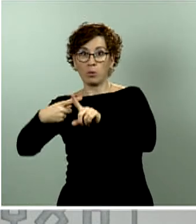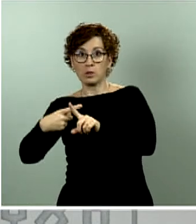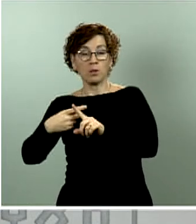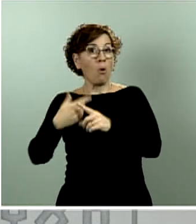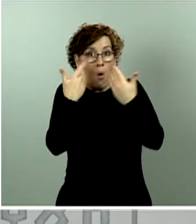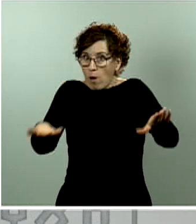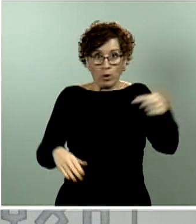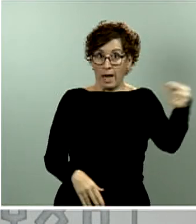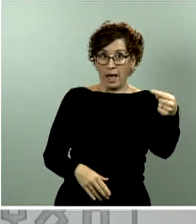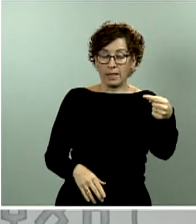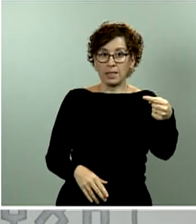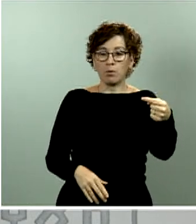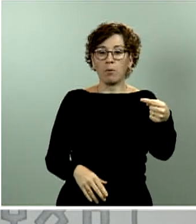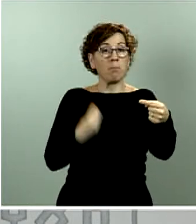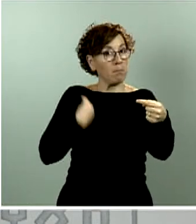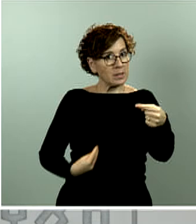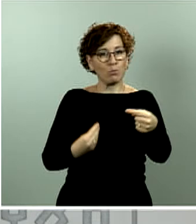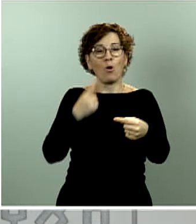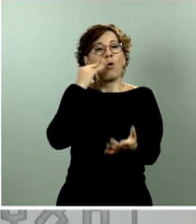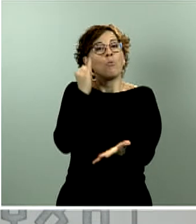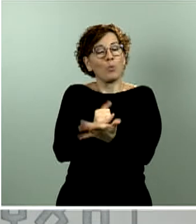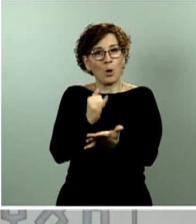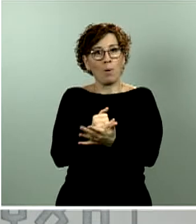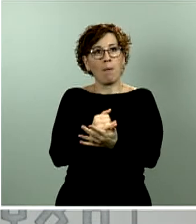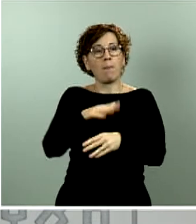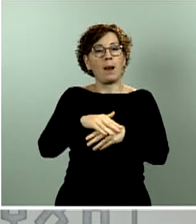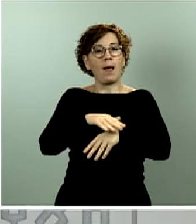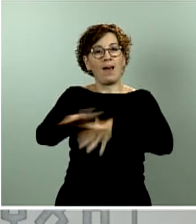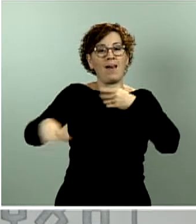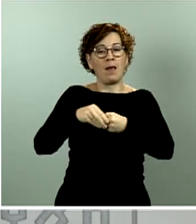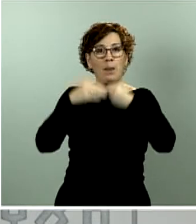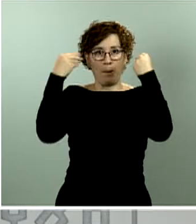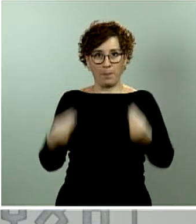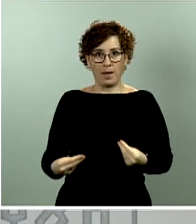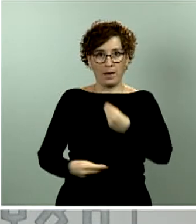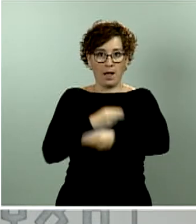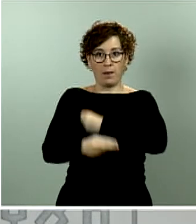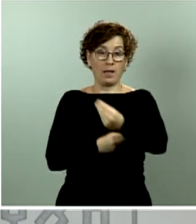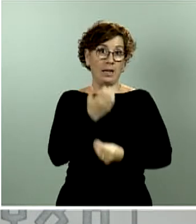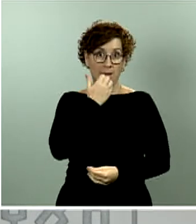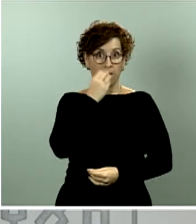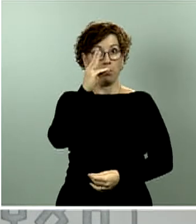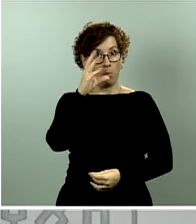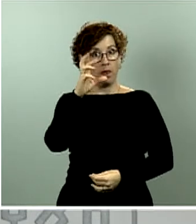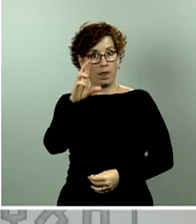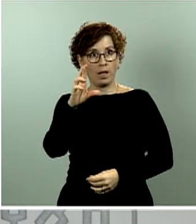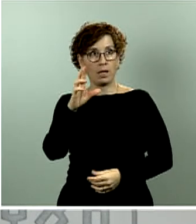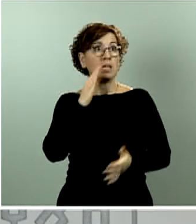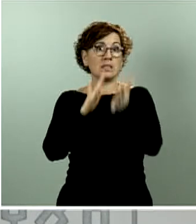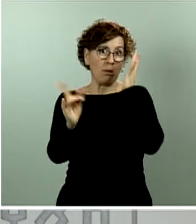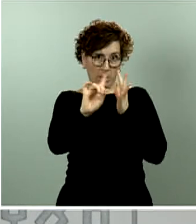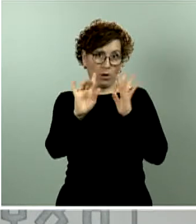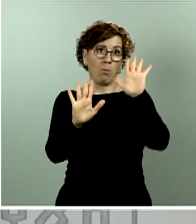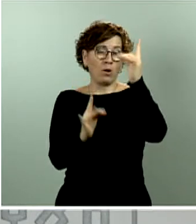una prueba de comprobación, como por ejemplo la PCR, no siempre, pero en algunas ocasiones, y luego hay que dar seguimiento a